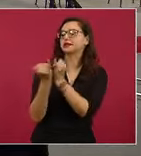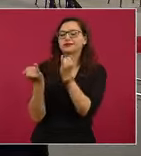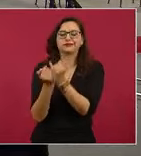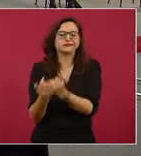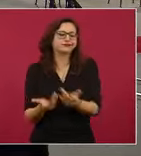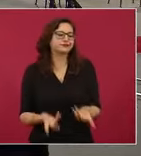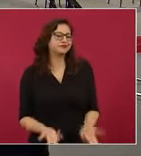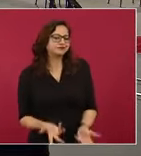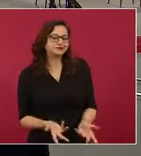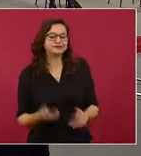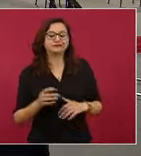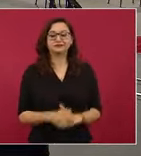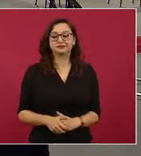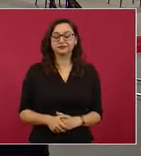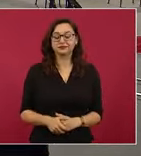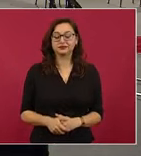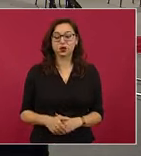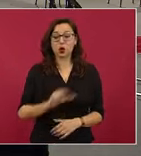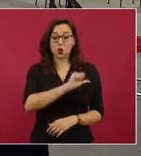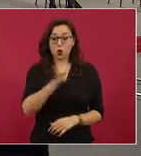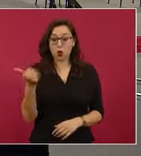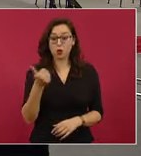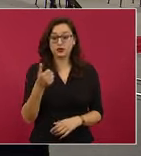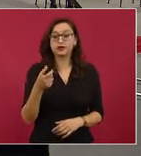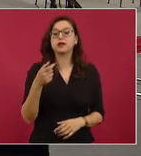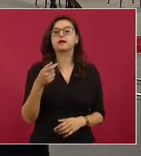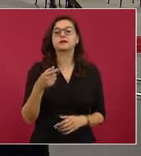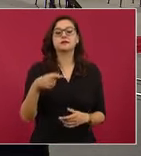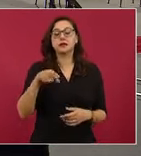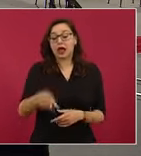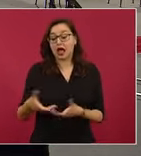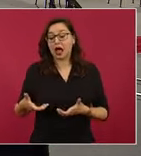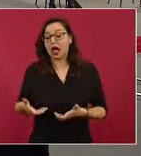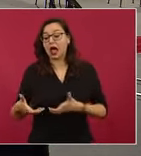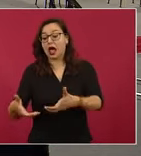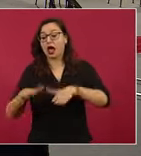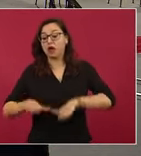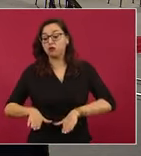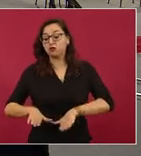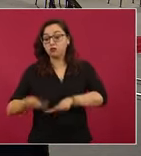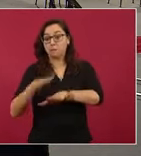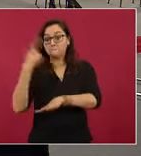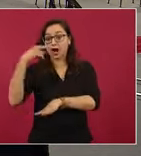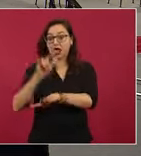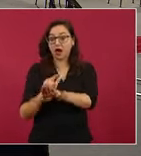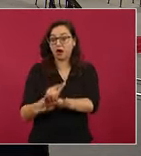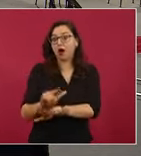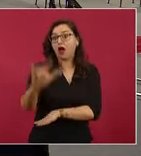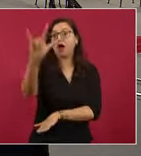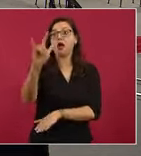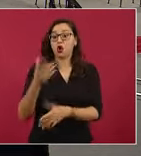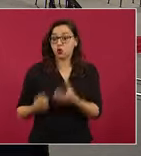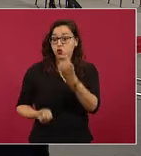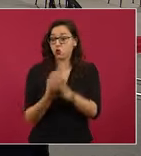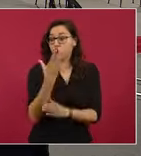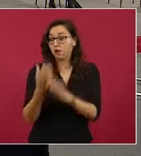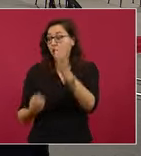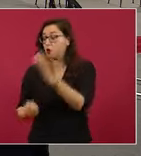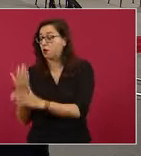nuevas pistas, que solo remozó la vieja pista de la base militar. Otra falsedad.